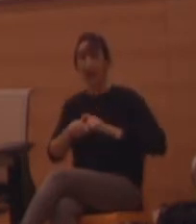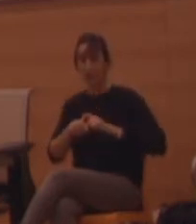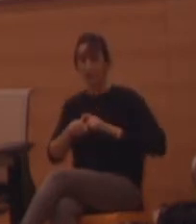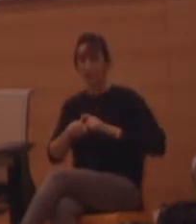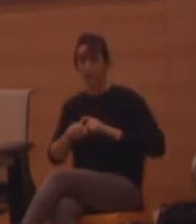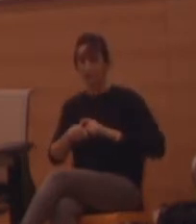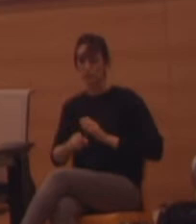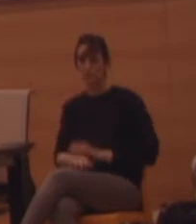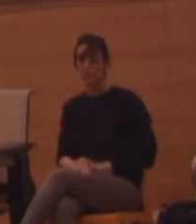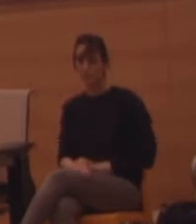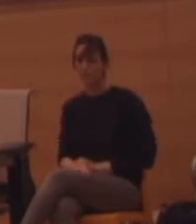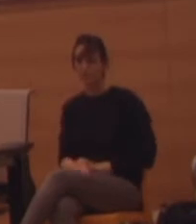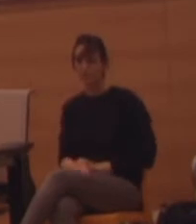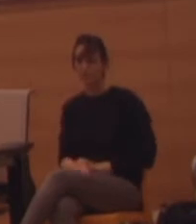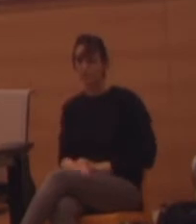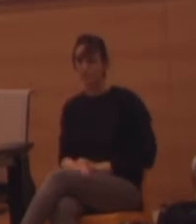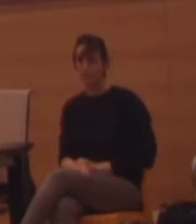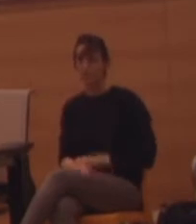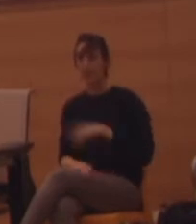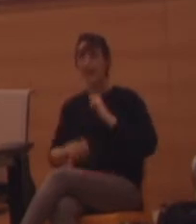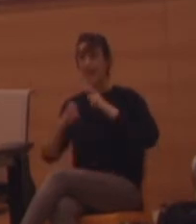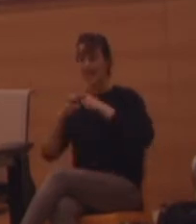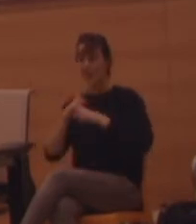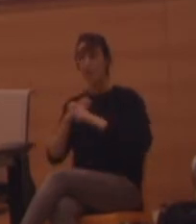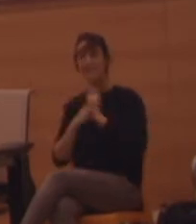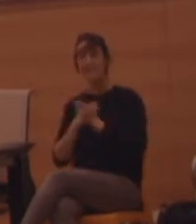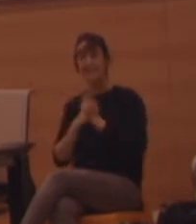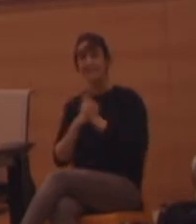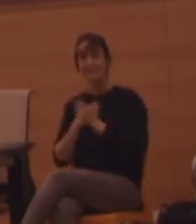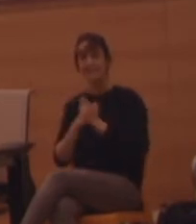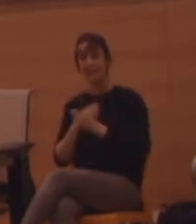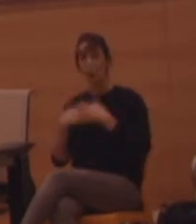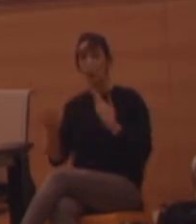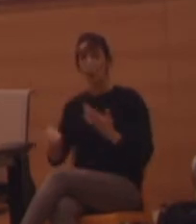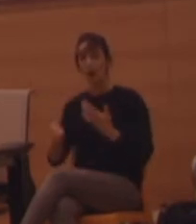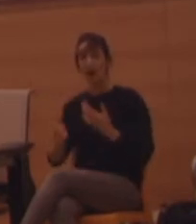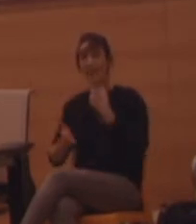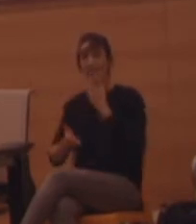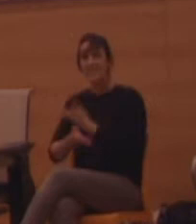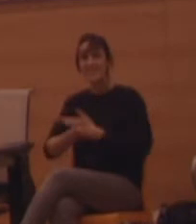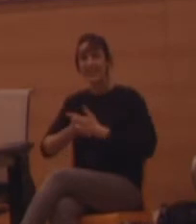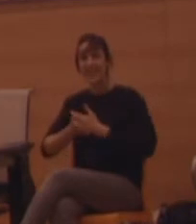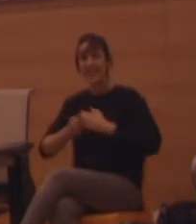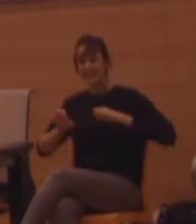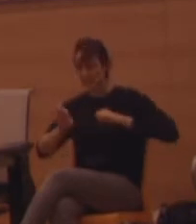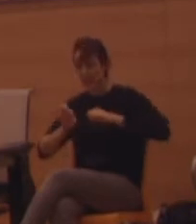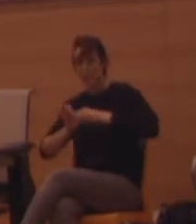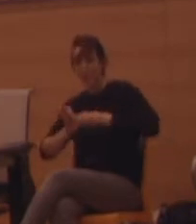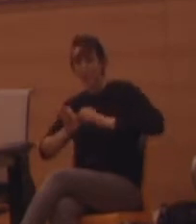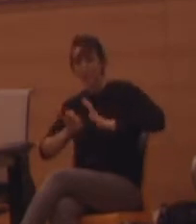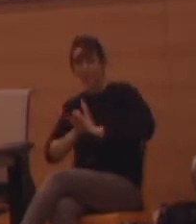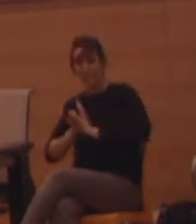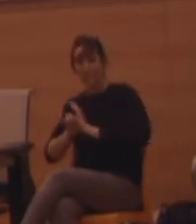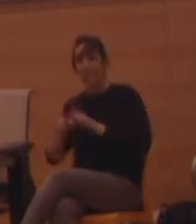infección. Las lesiones más frecuentes que tenemos van a ser lo que es la gangrena, la infección en sí y el mal perforante